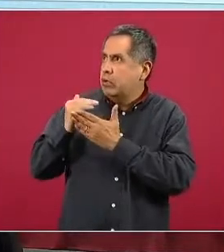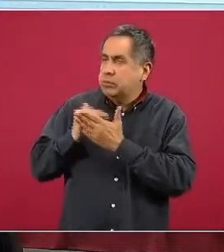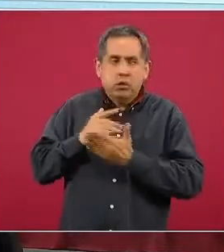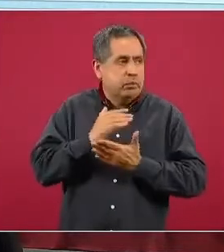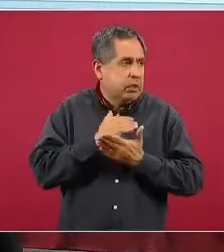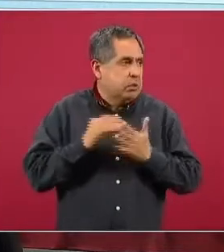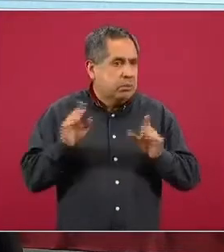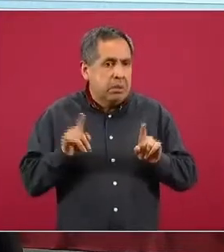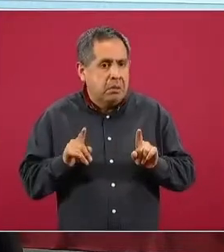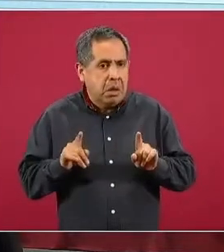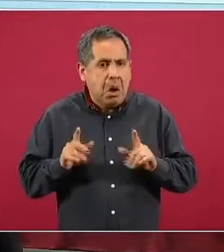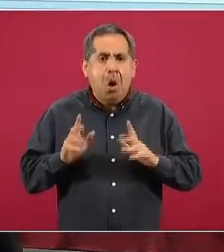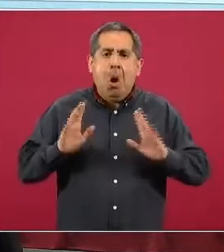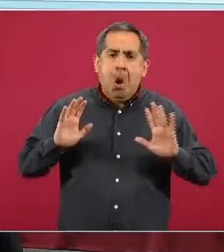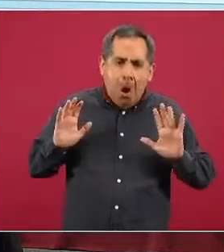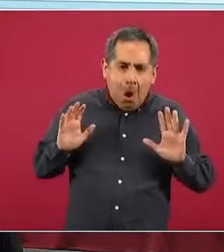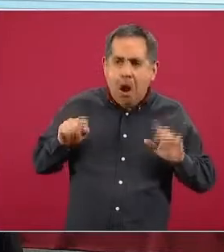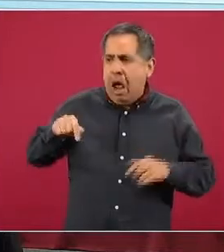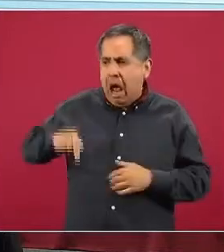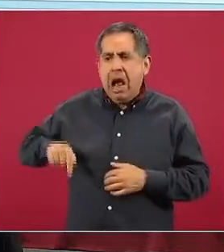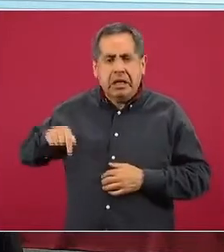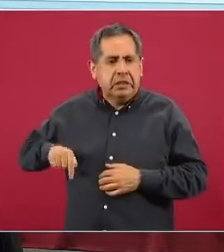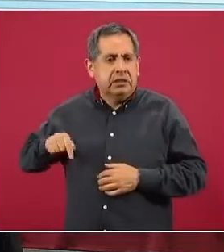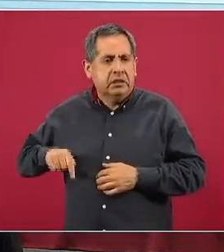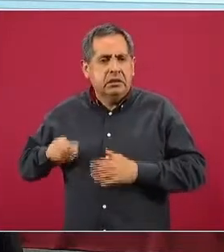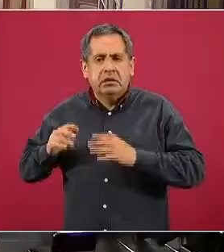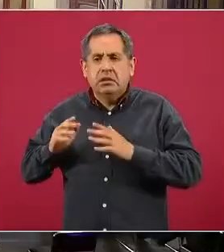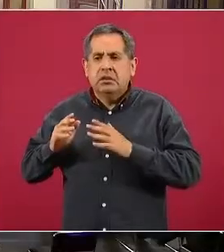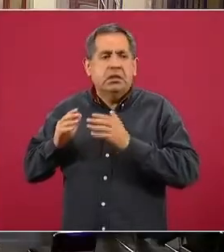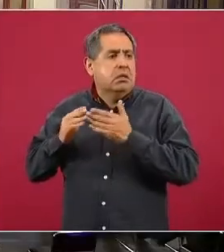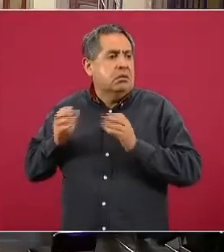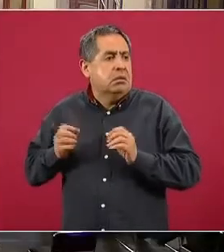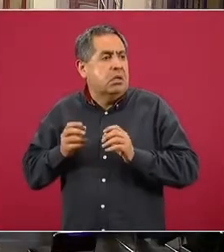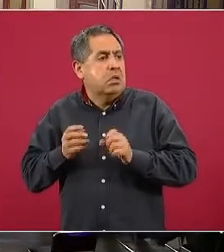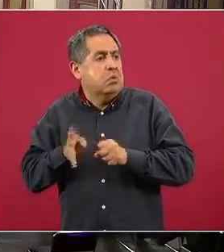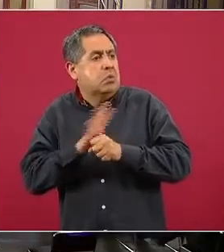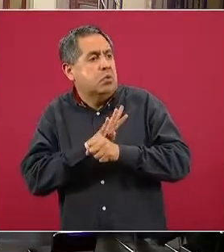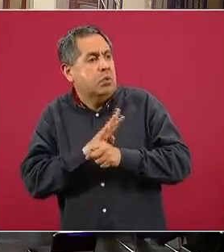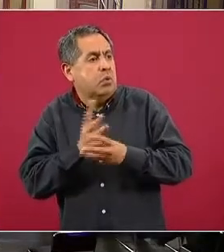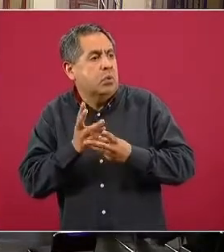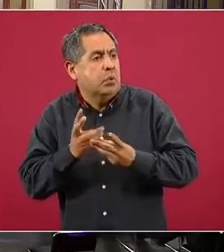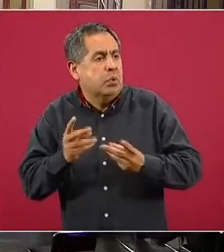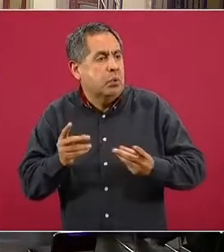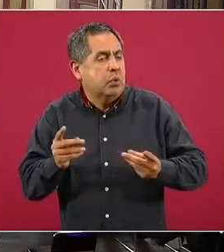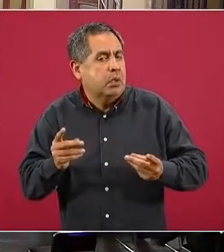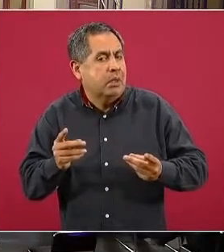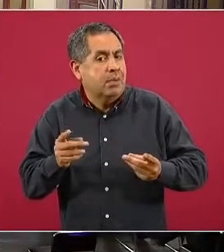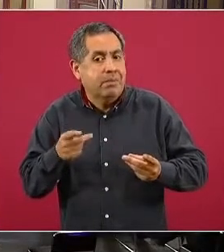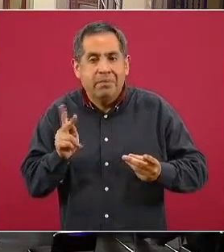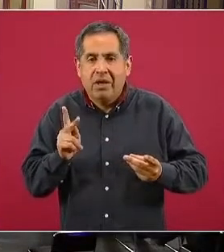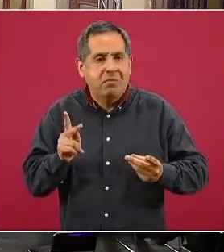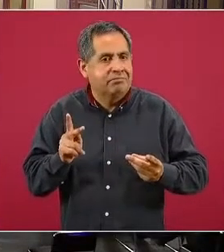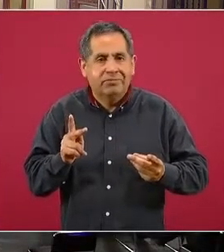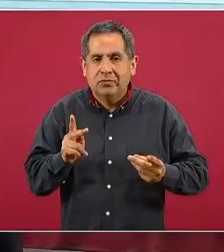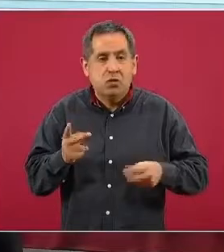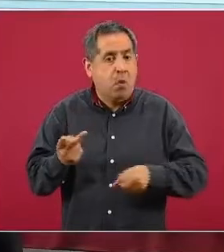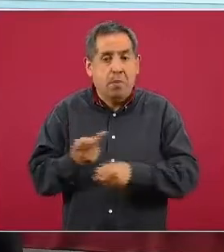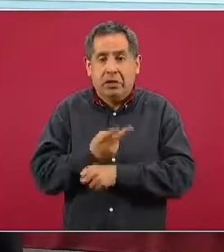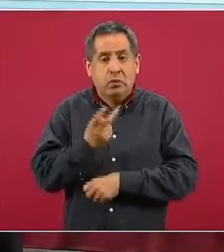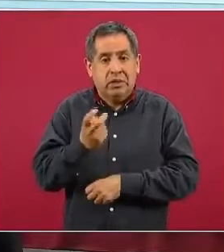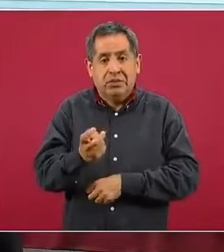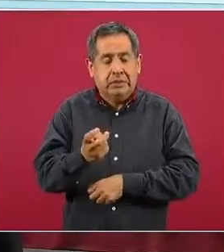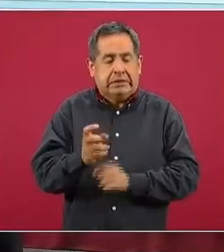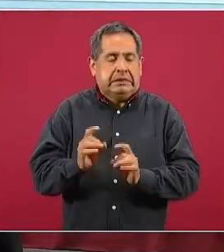el escenario nos llevaría a la desaparición del COVID. Sin embargo, no fue el escenario más probable. El